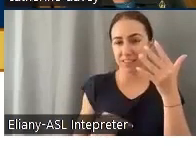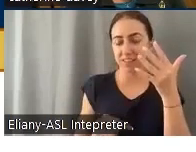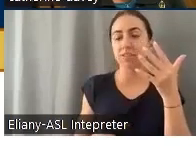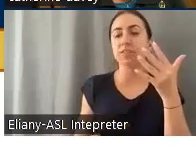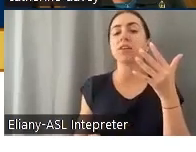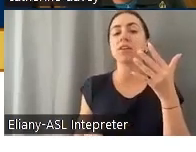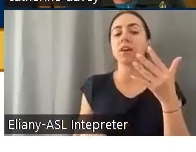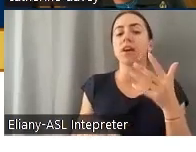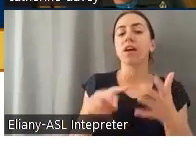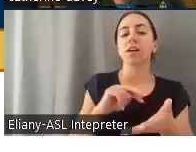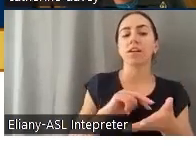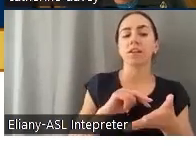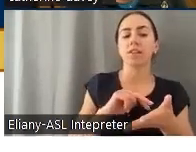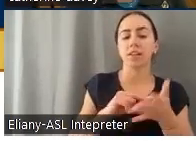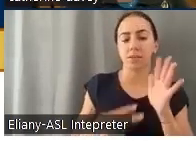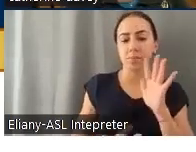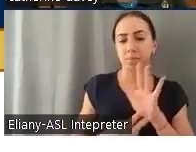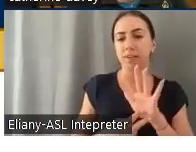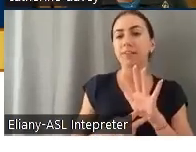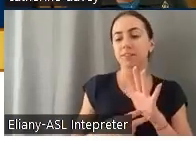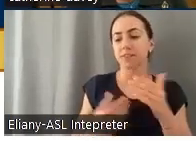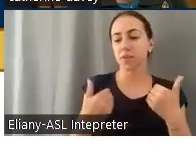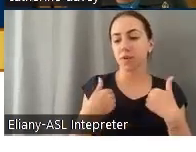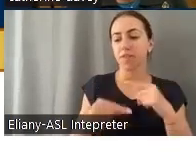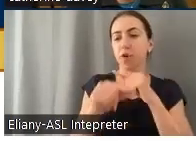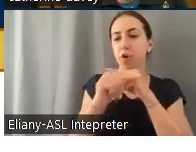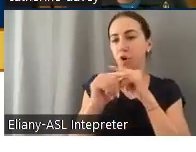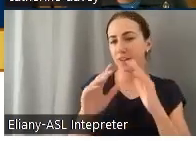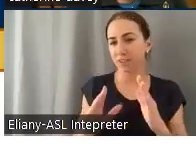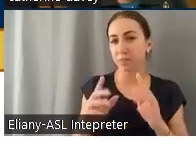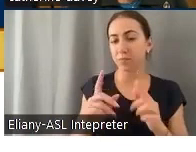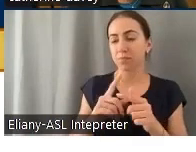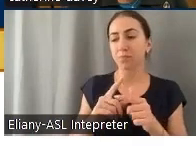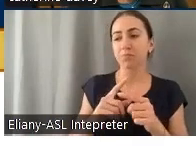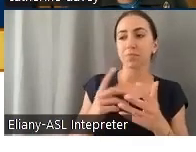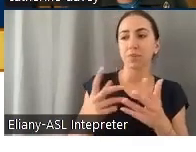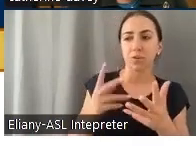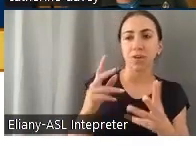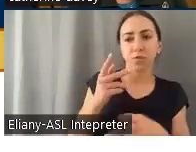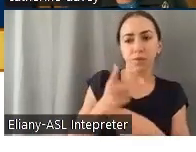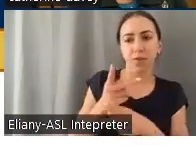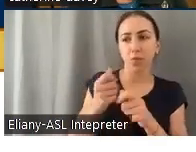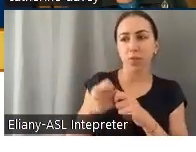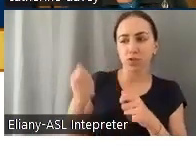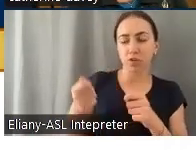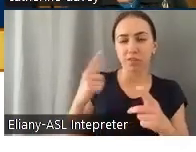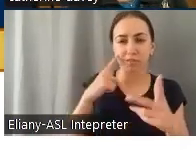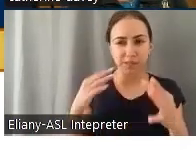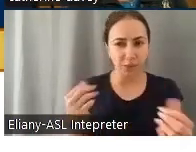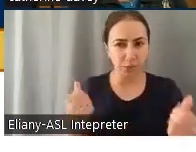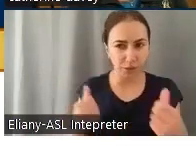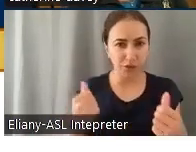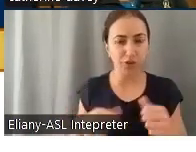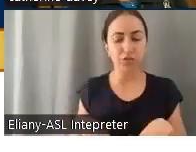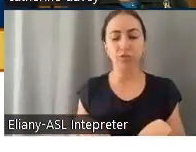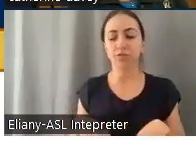hacer tutela, quiero decirles que la mayor parte de los jueces van a permitirle hacer defensa tutelar, a pesar de que el niño